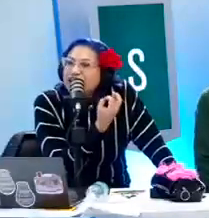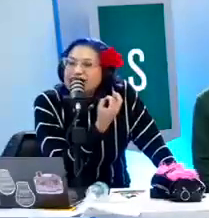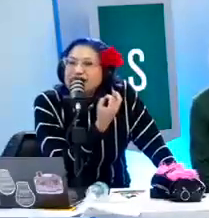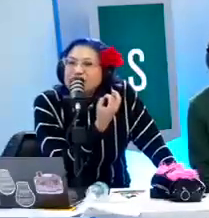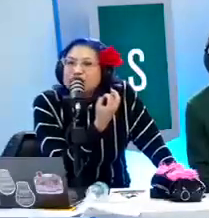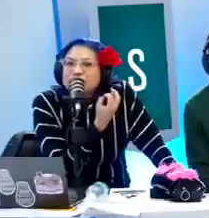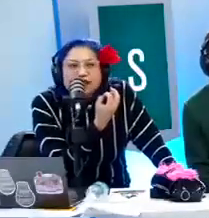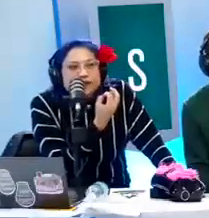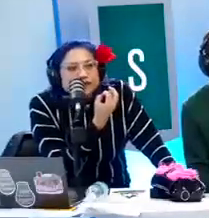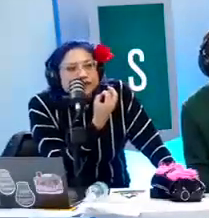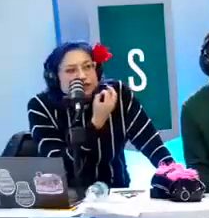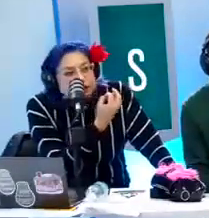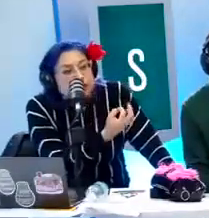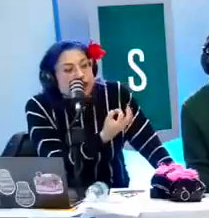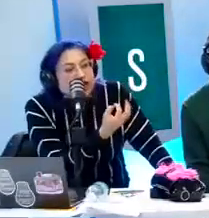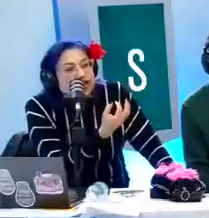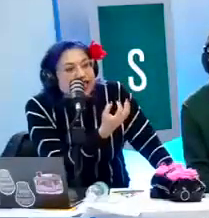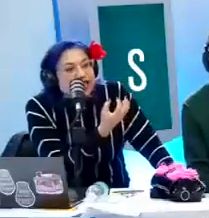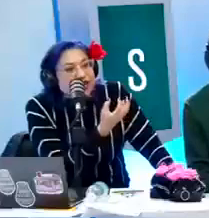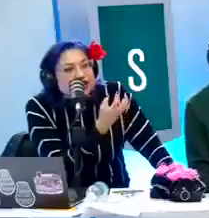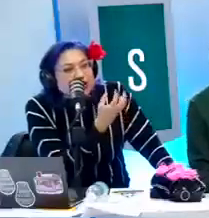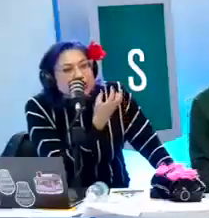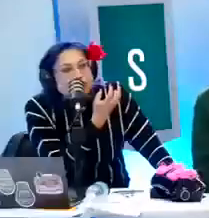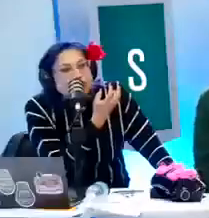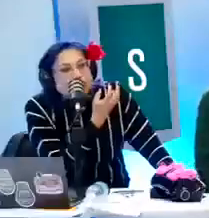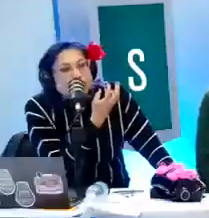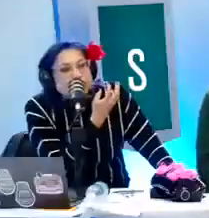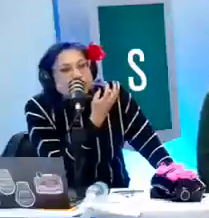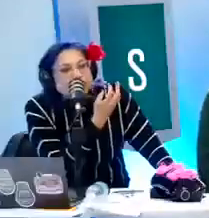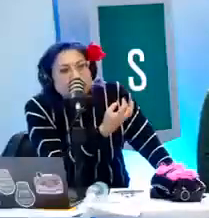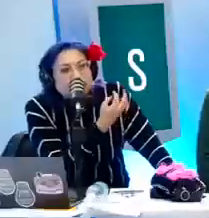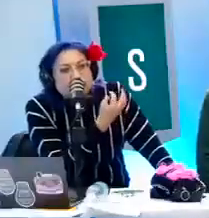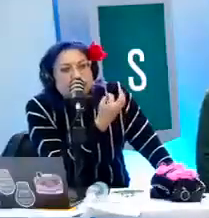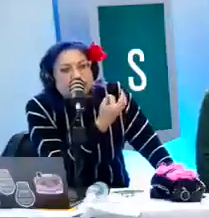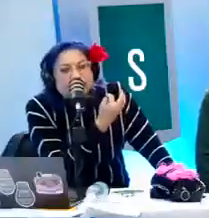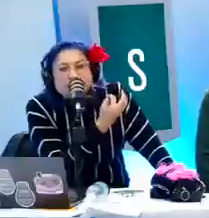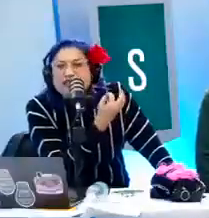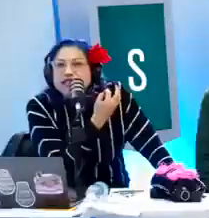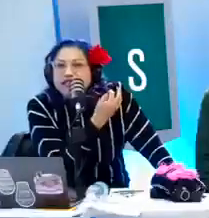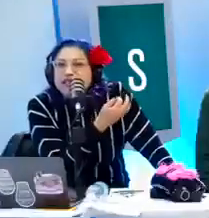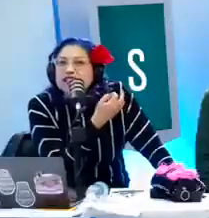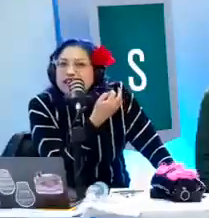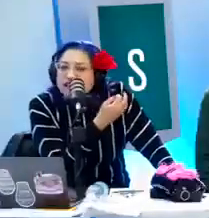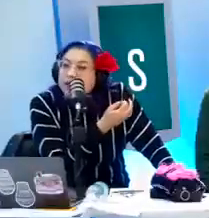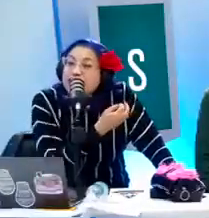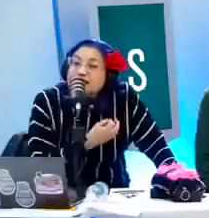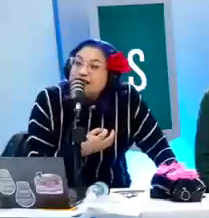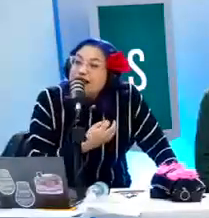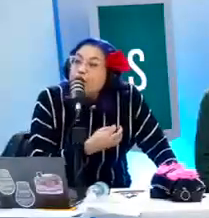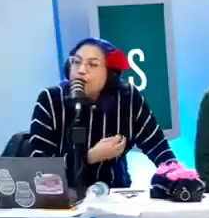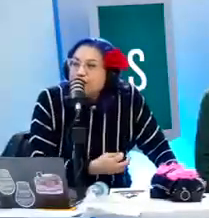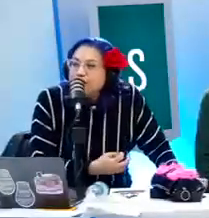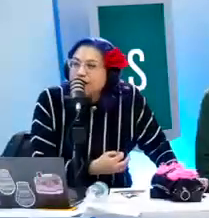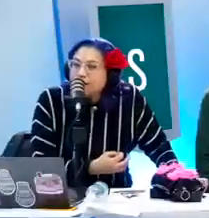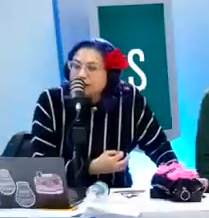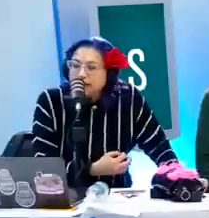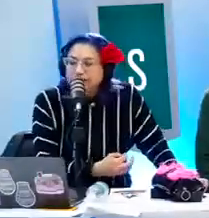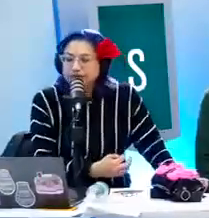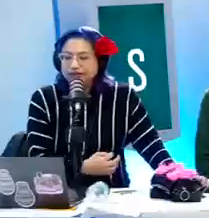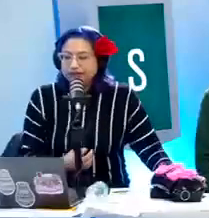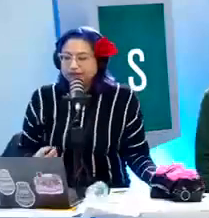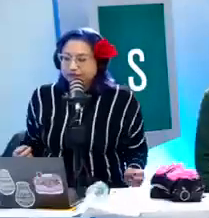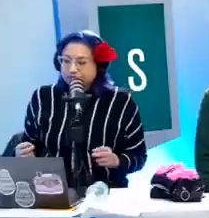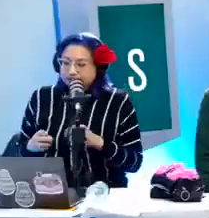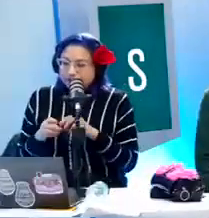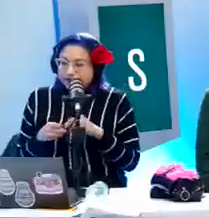Son copias de artículos, ¿ah? Sí, son partes de artículos. Están los artículos de los niños, las niñeces y de la naturaleza, del agua específicamente. Sí, estos